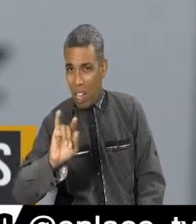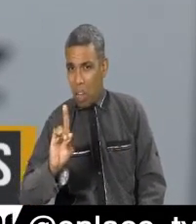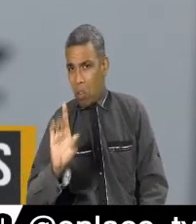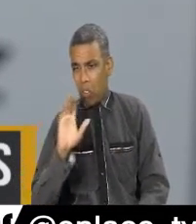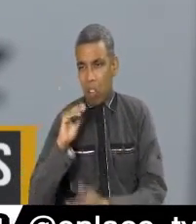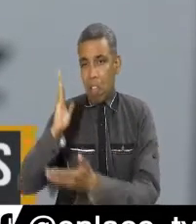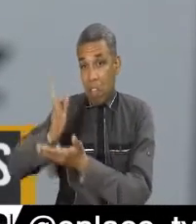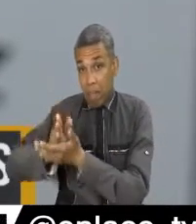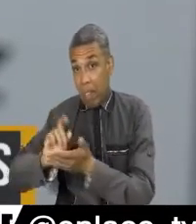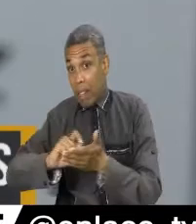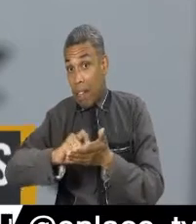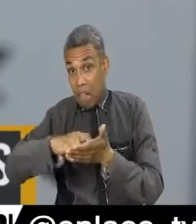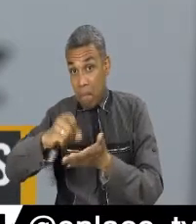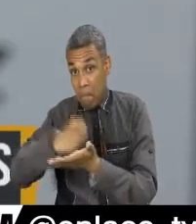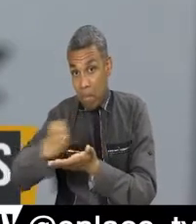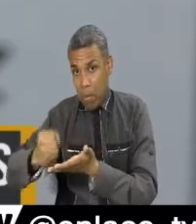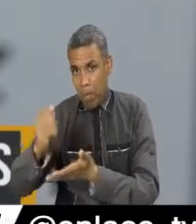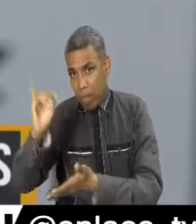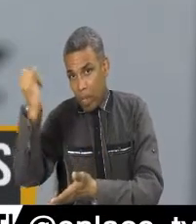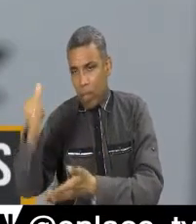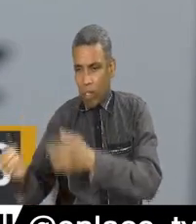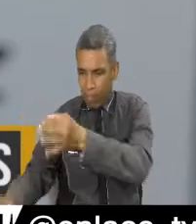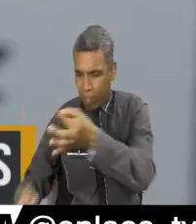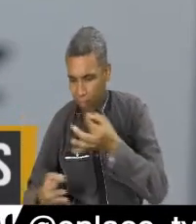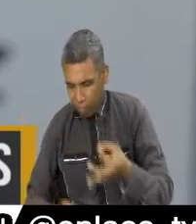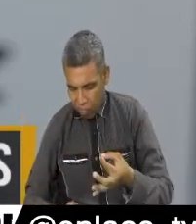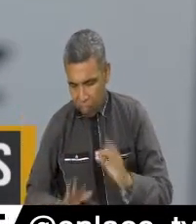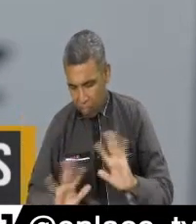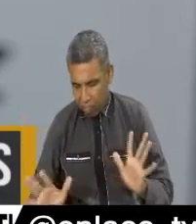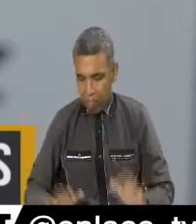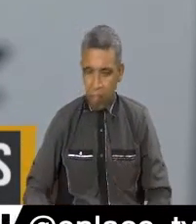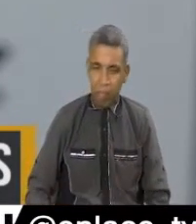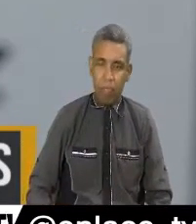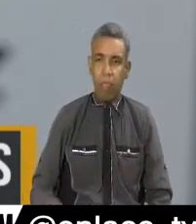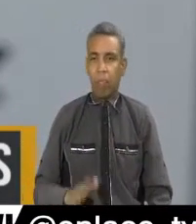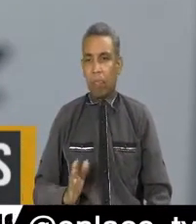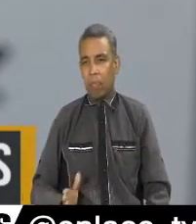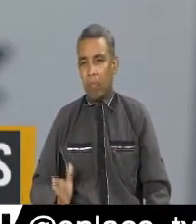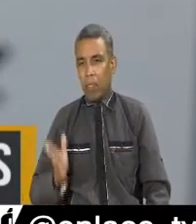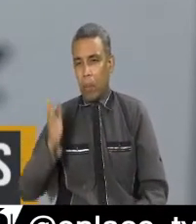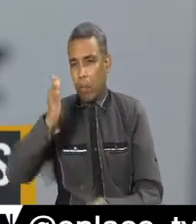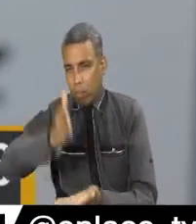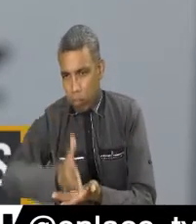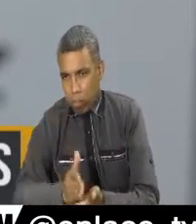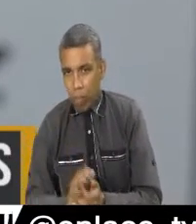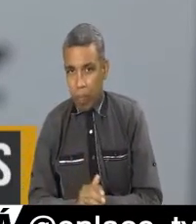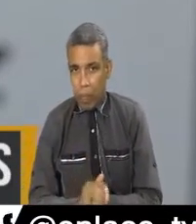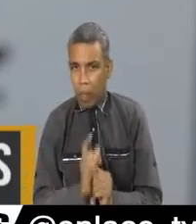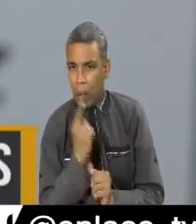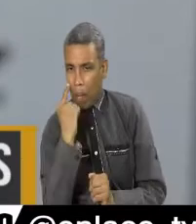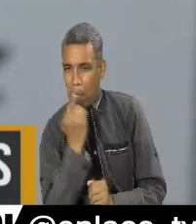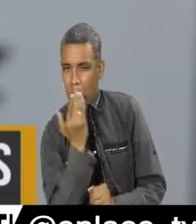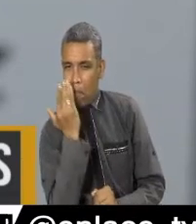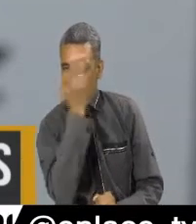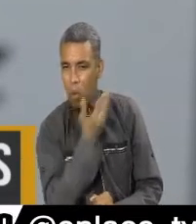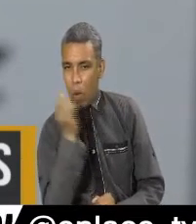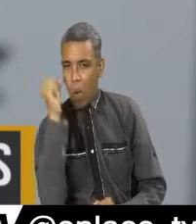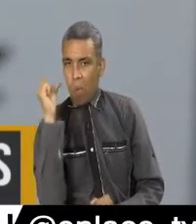que me hicieran la inserción. De ahí yo fui, entonces me entregaron la prueba de embarazo, pero me dijeron que